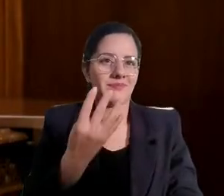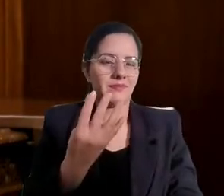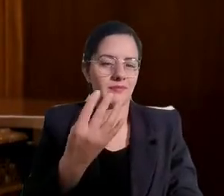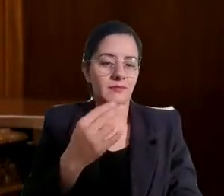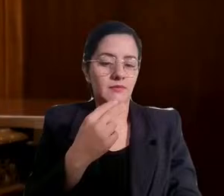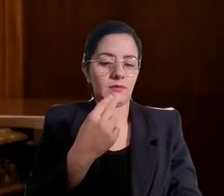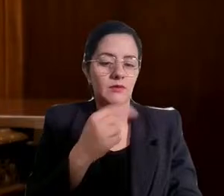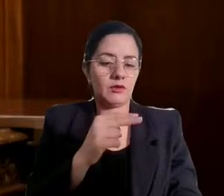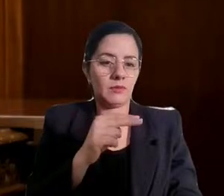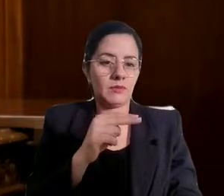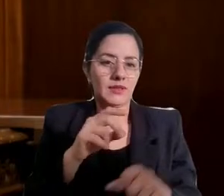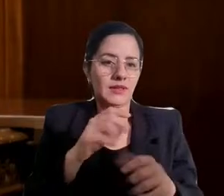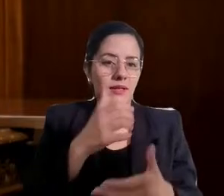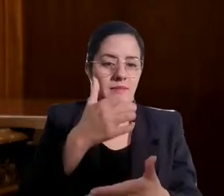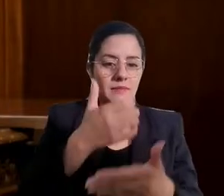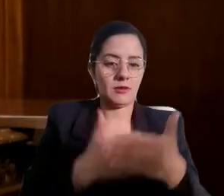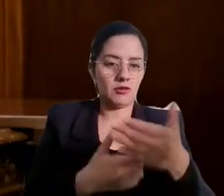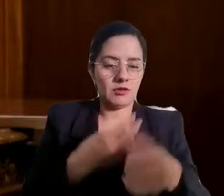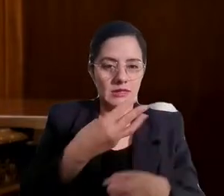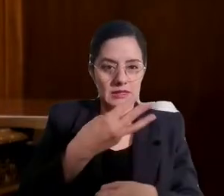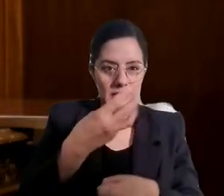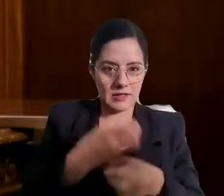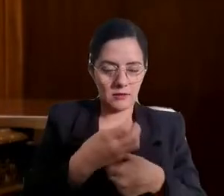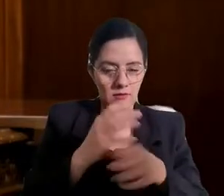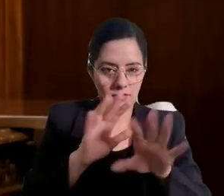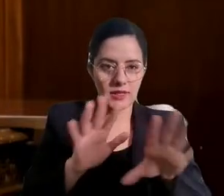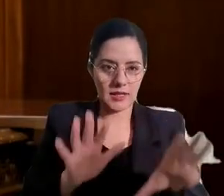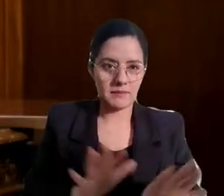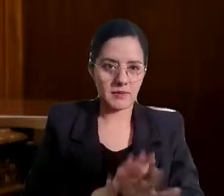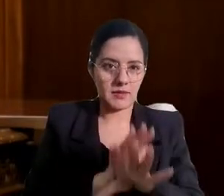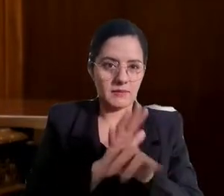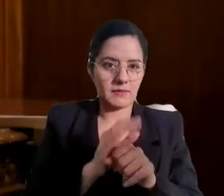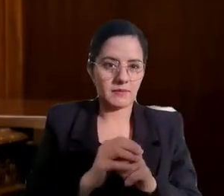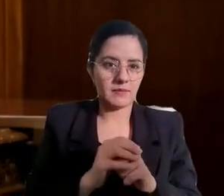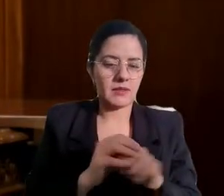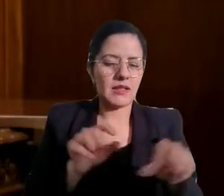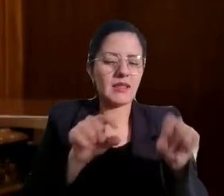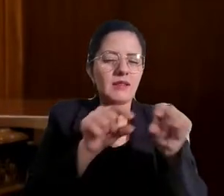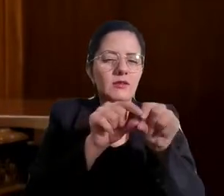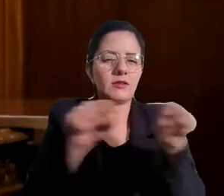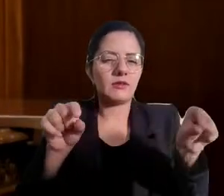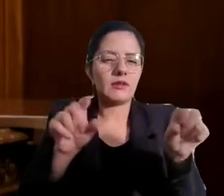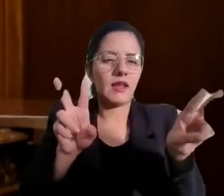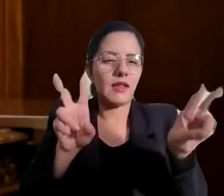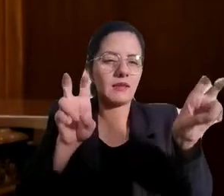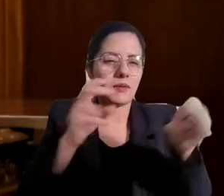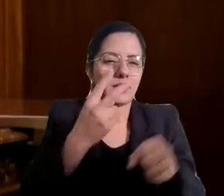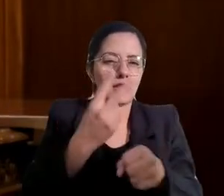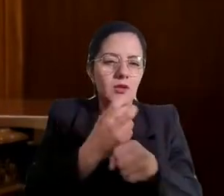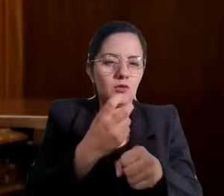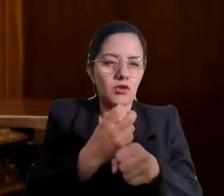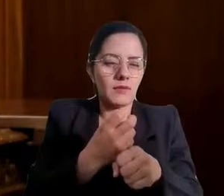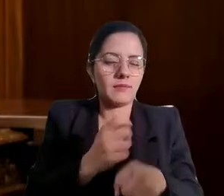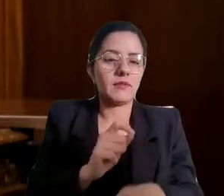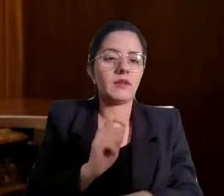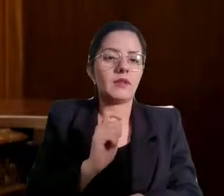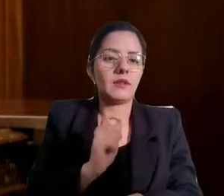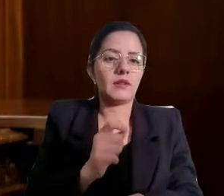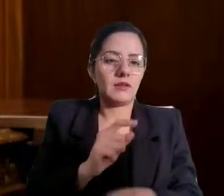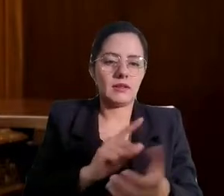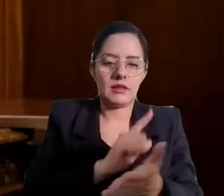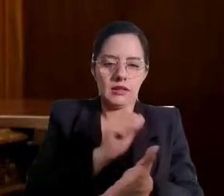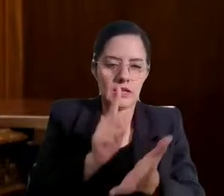cambiando el nombre del capítulo tercero del subtítulo segundo, delitos del peligro contra